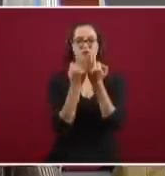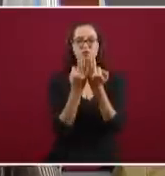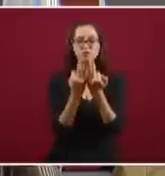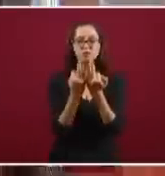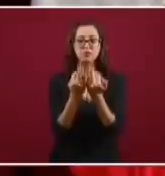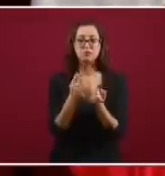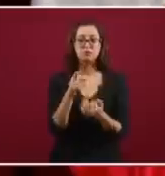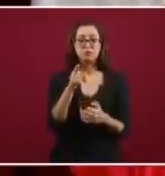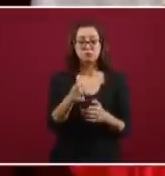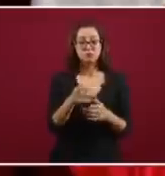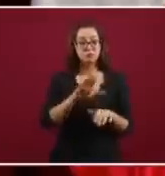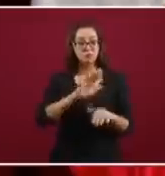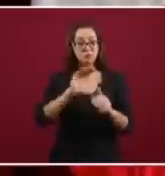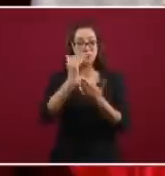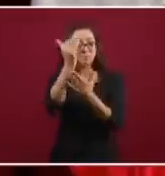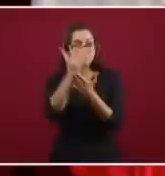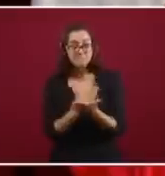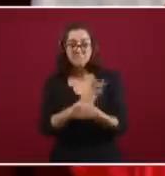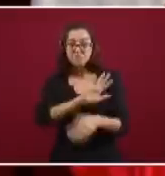cobardía,